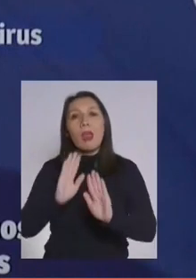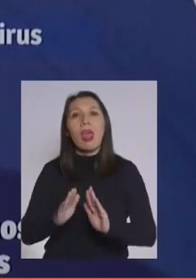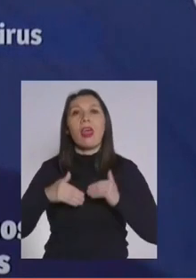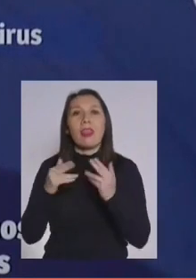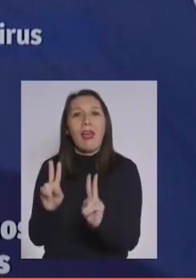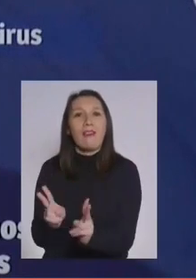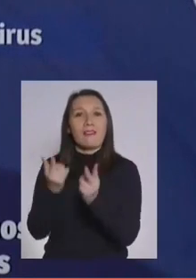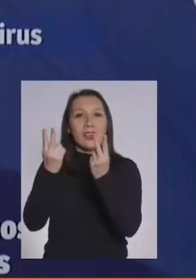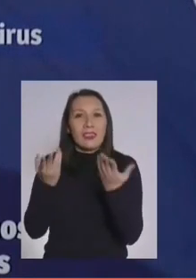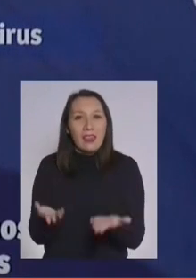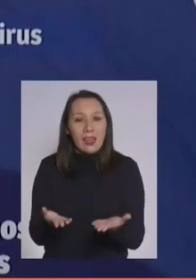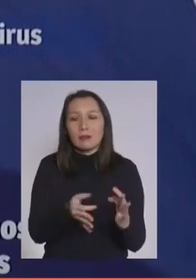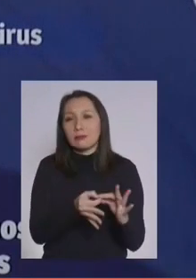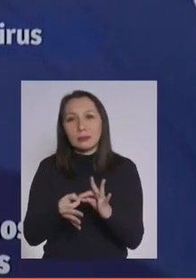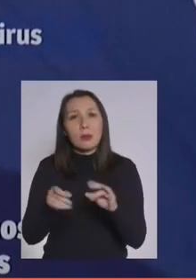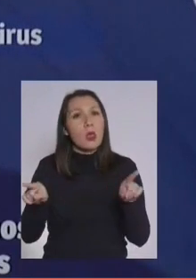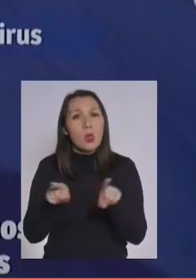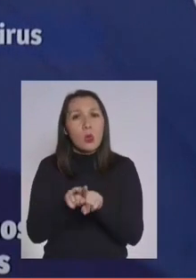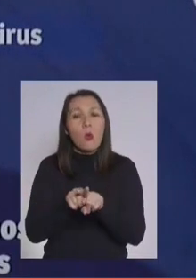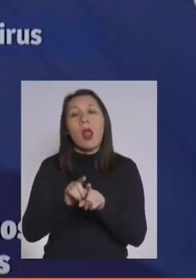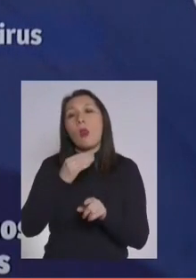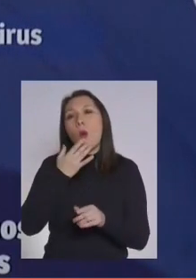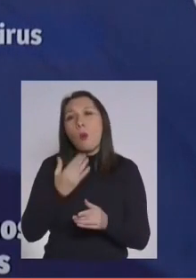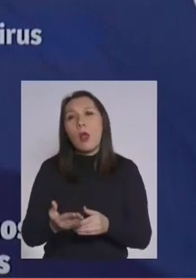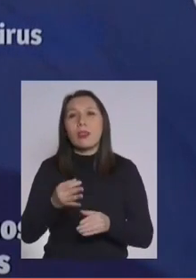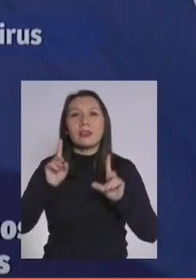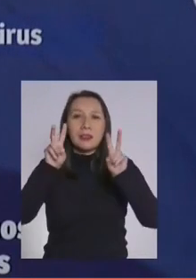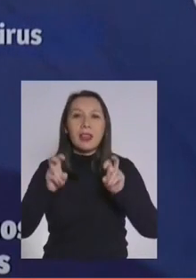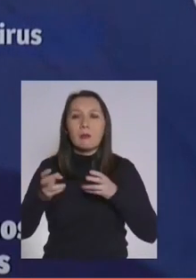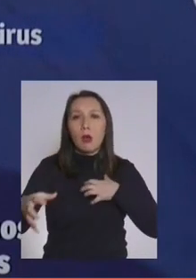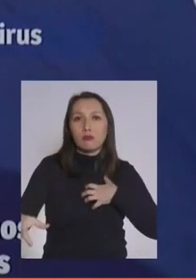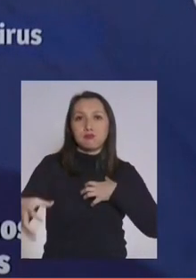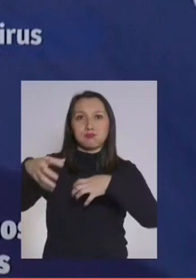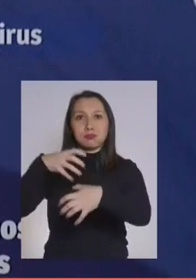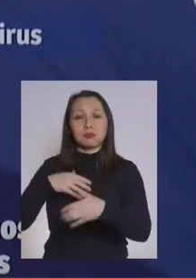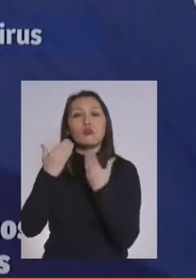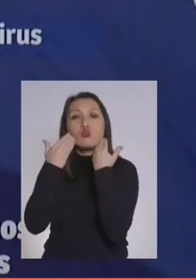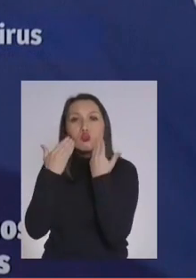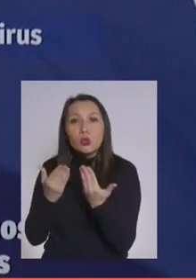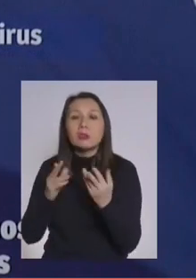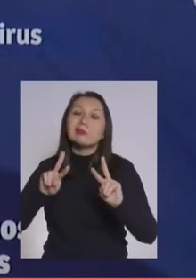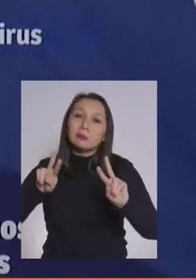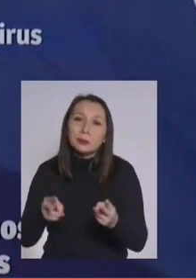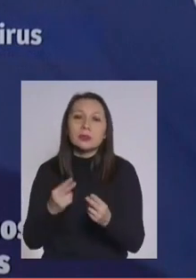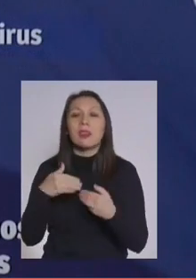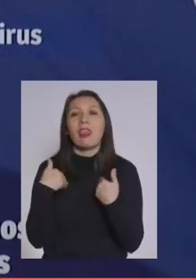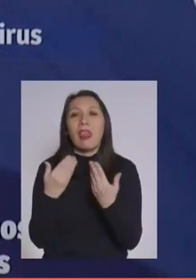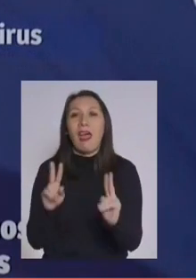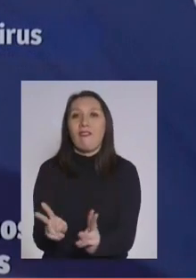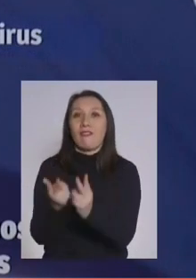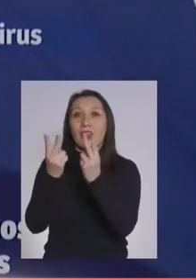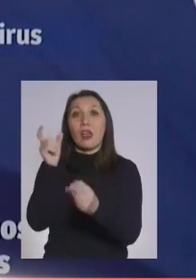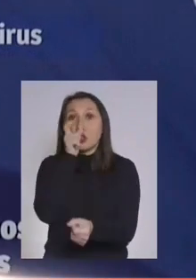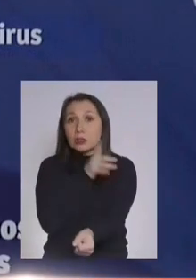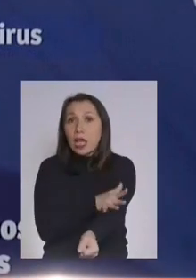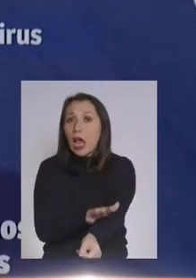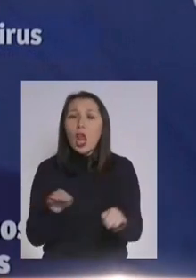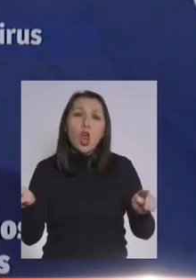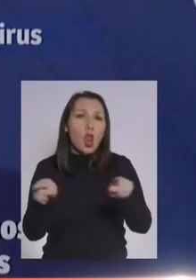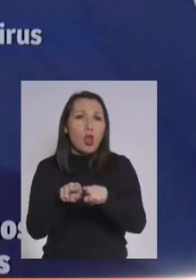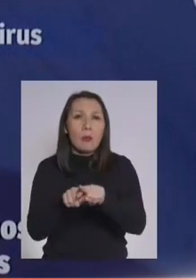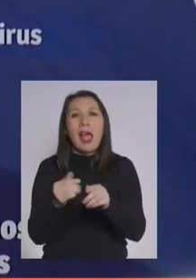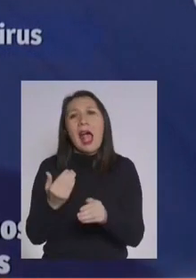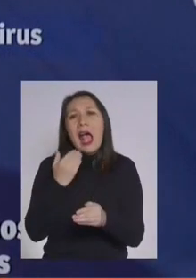al igual que cuando uno la de atrás trasplante donar un órgano es donar vida la sangre equivale también